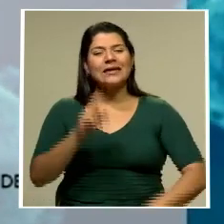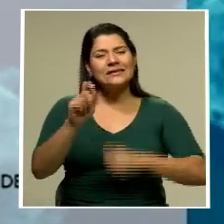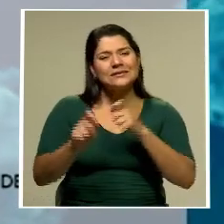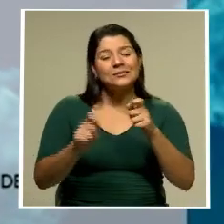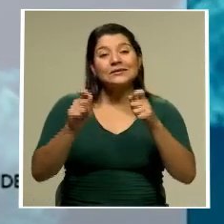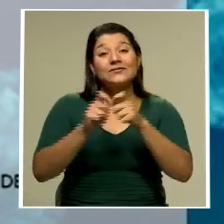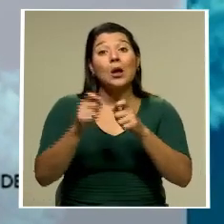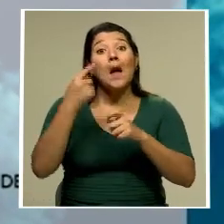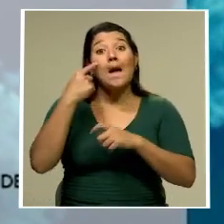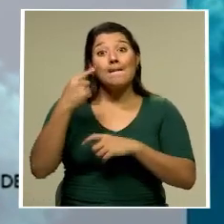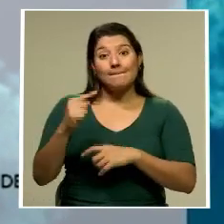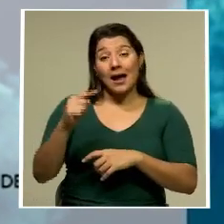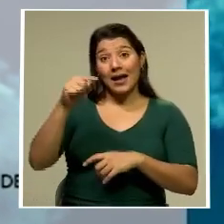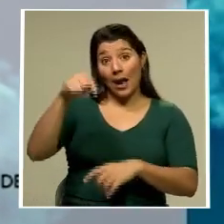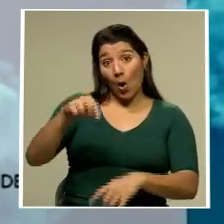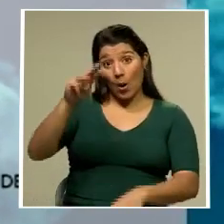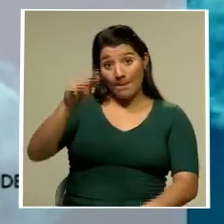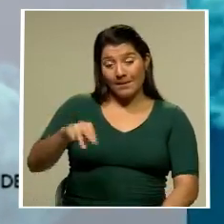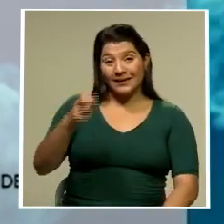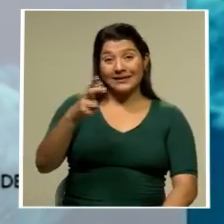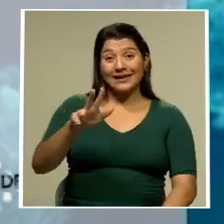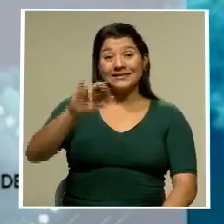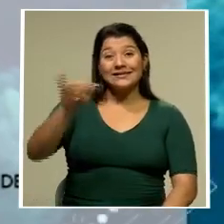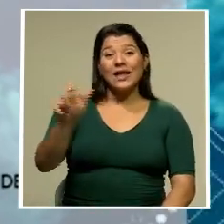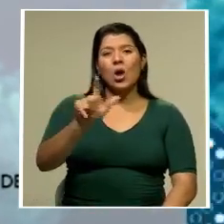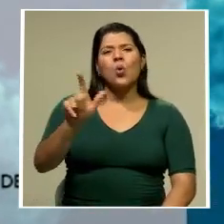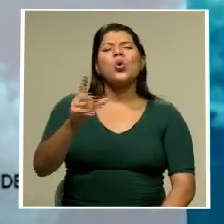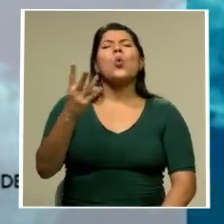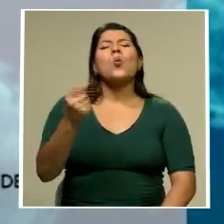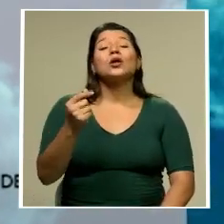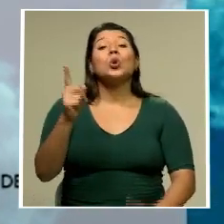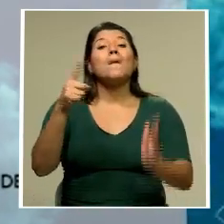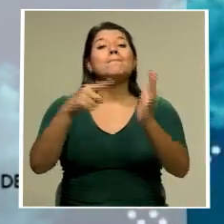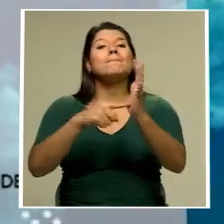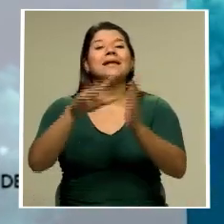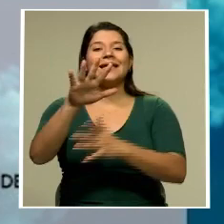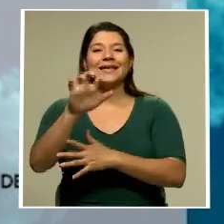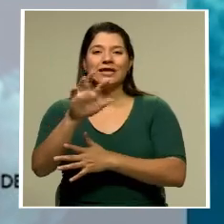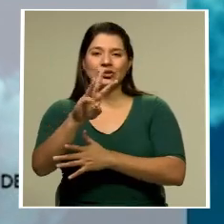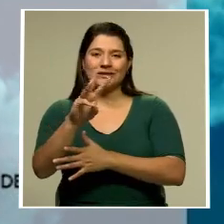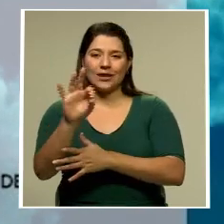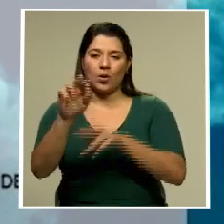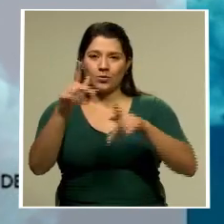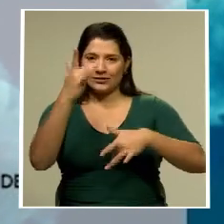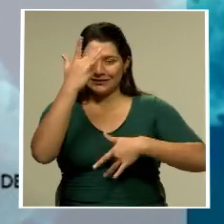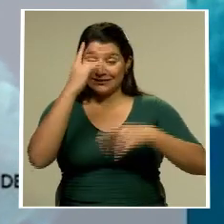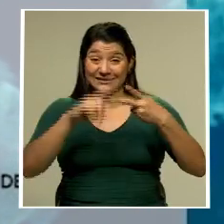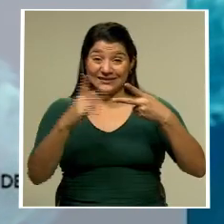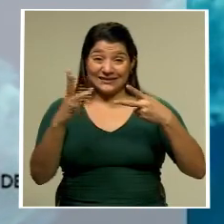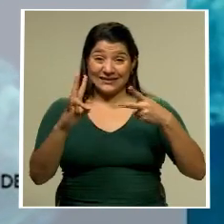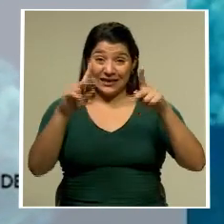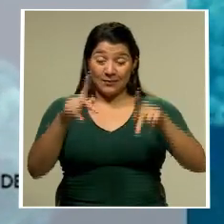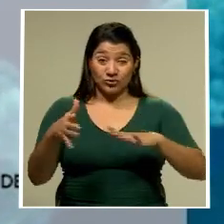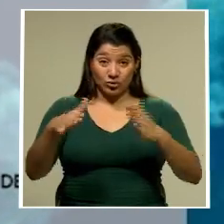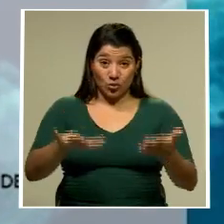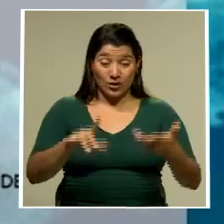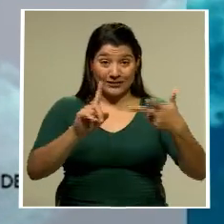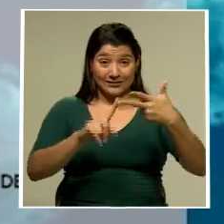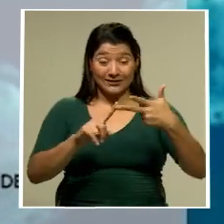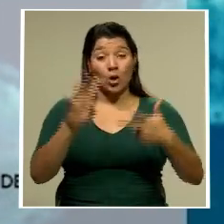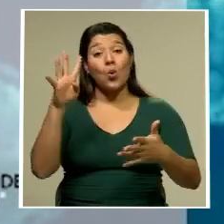Específicamente para este martes 13 de julio se registraron 1.569 casos, 17 fallecimientos, en total